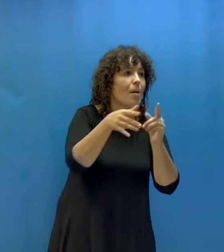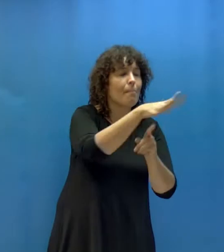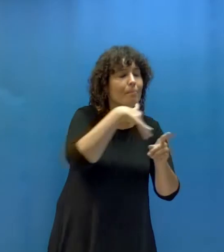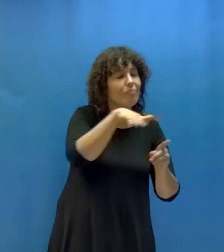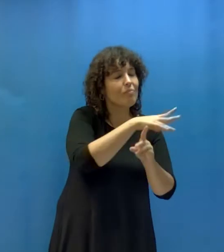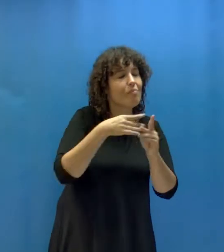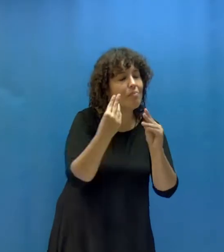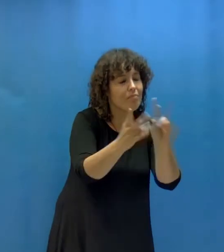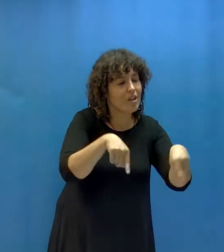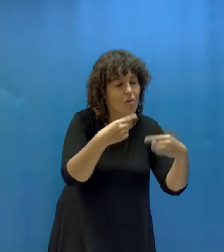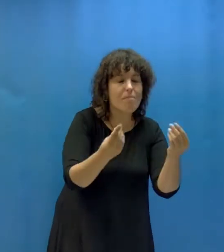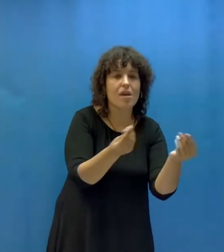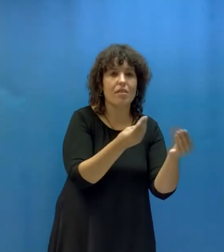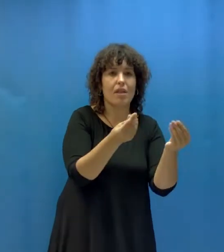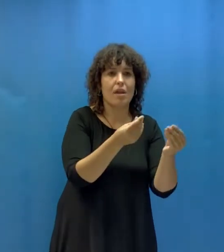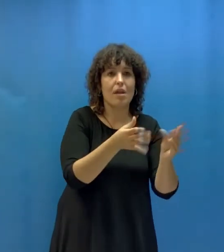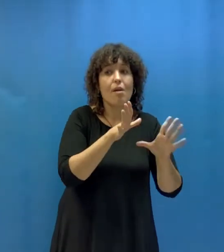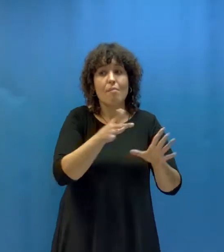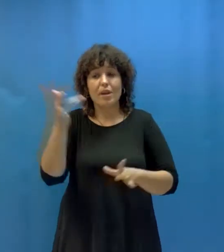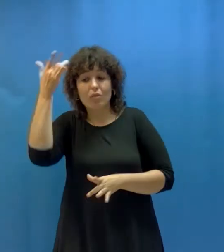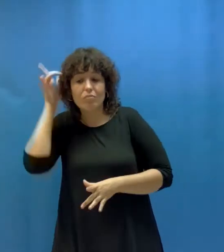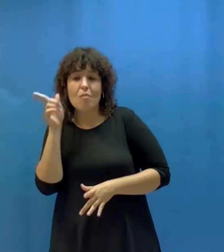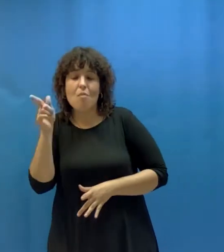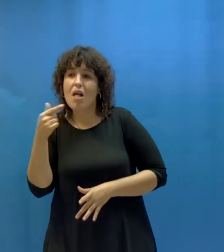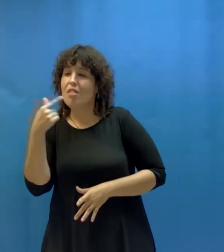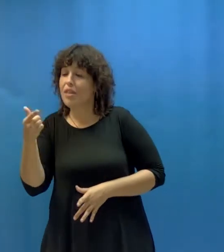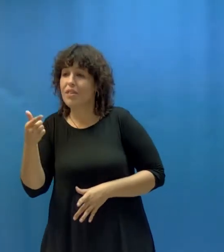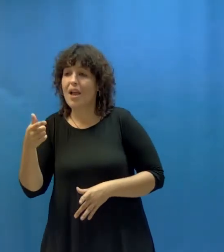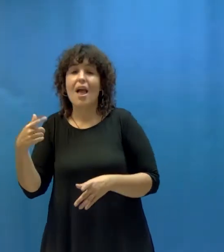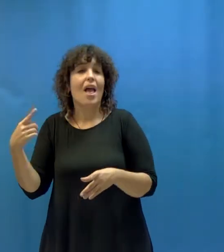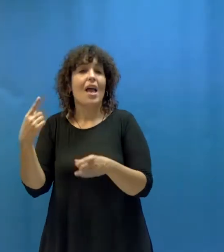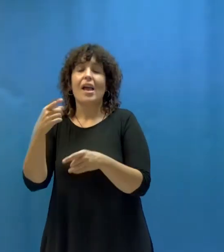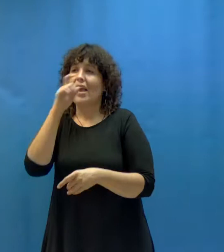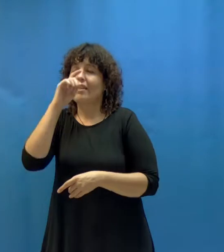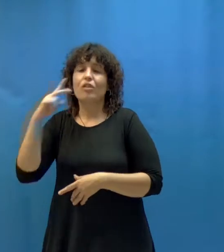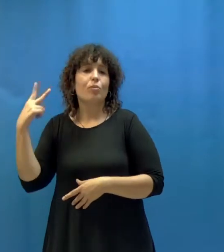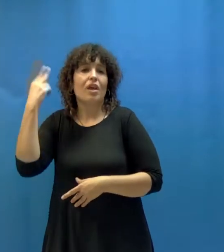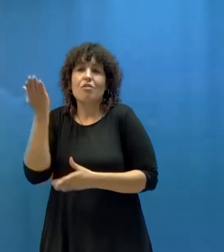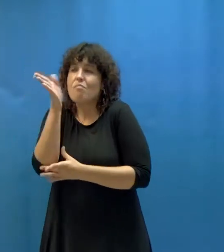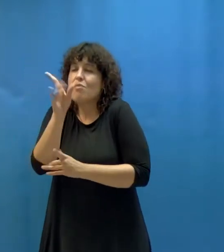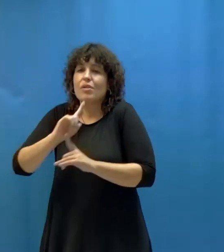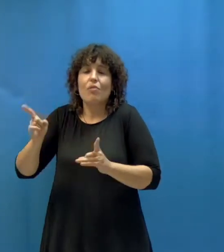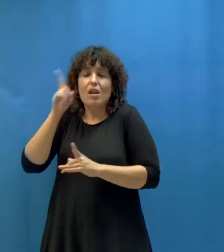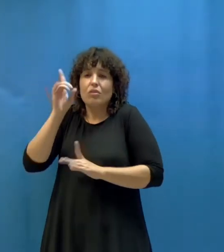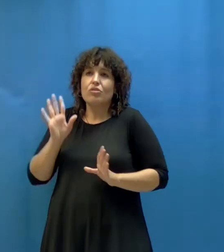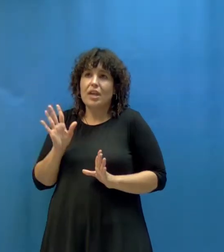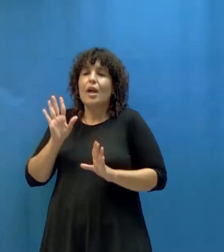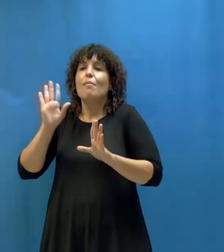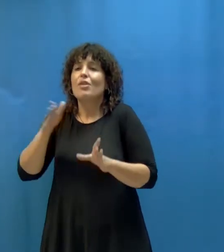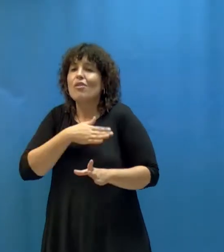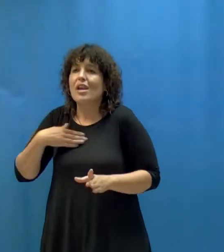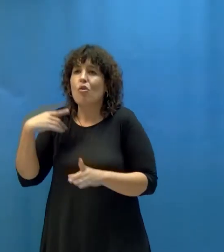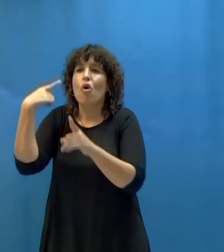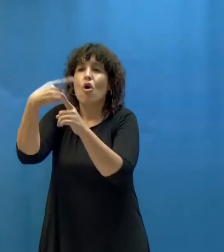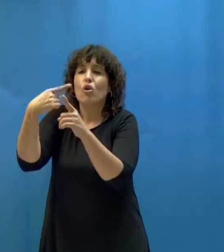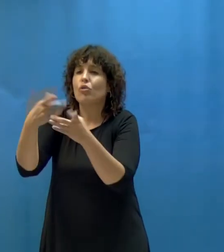que no sabemos qué edad de jubilación propone, pero sí sabemos qué monumentos quieren retirar de las plazas públicas.